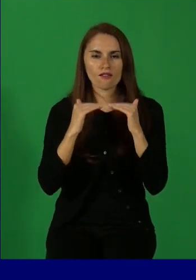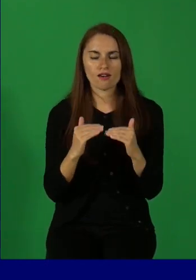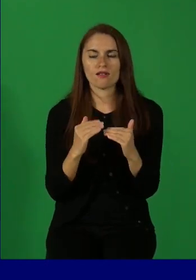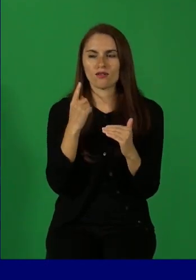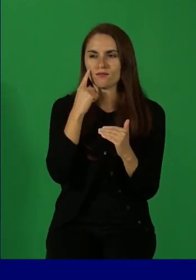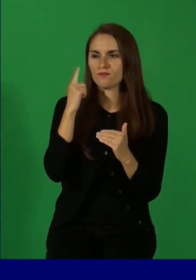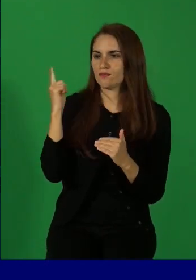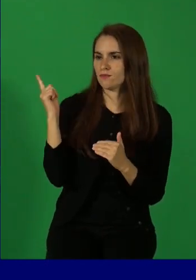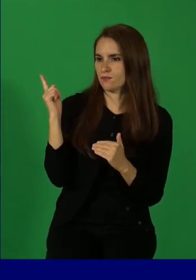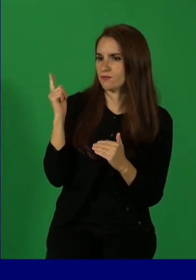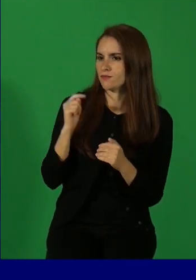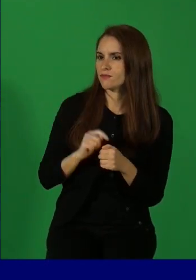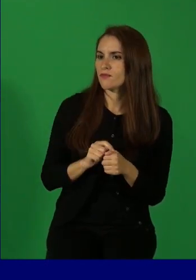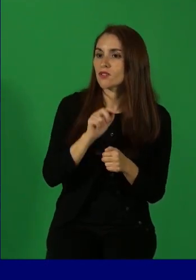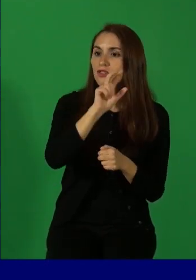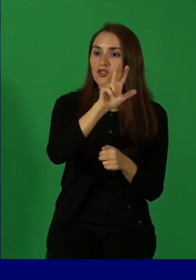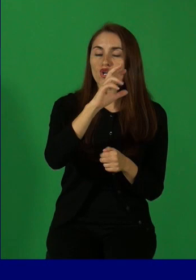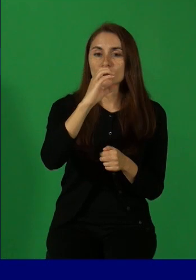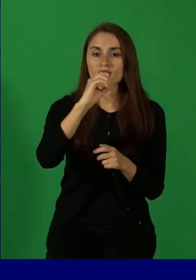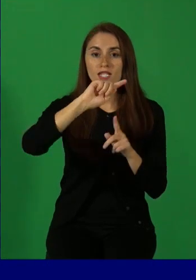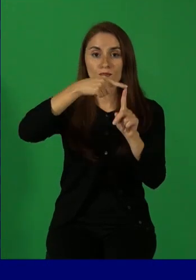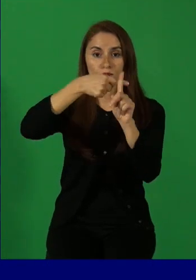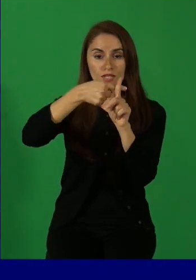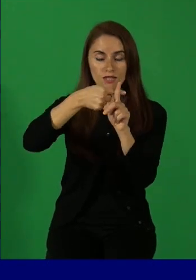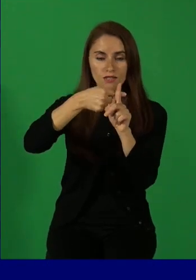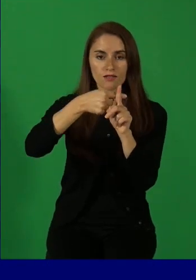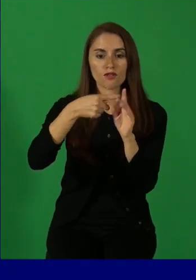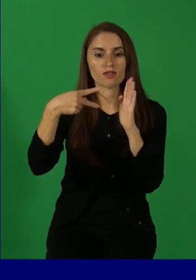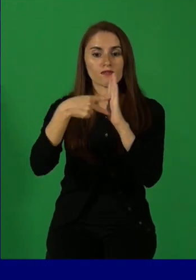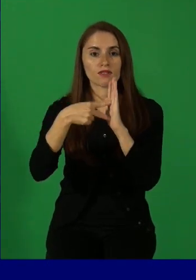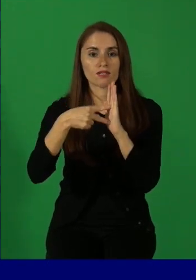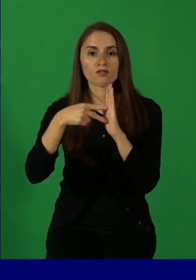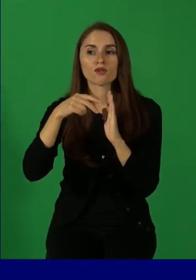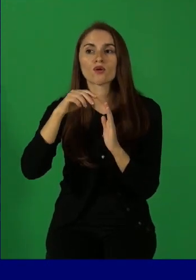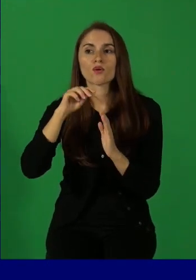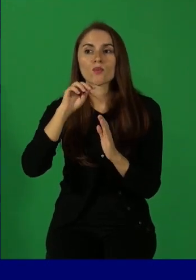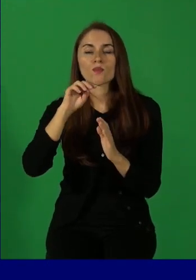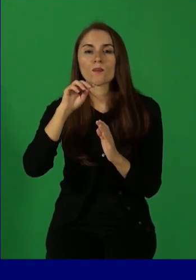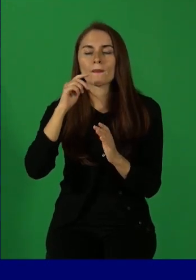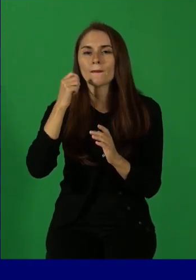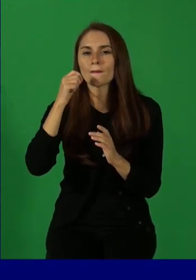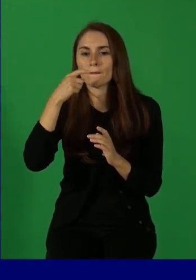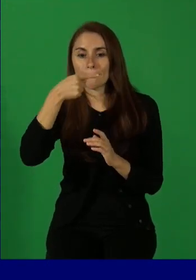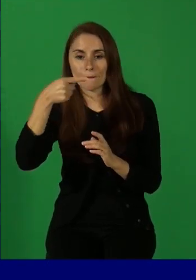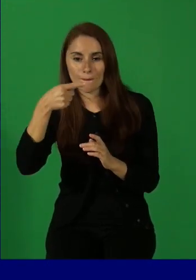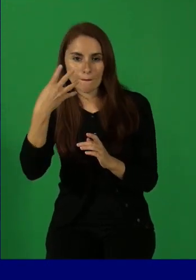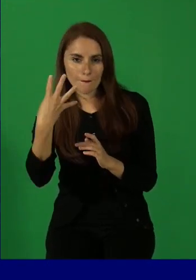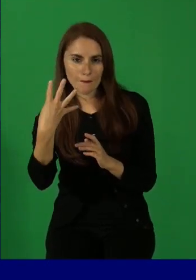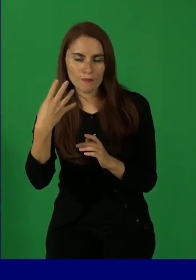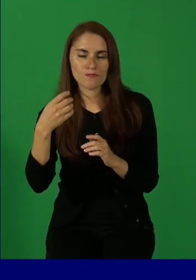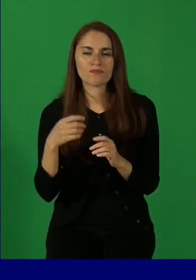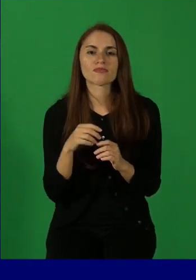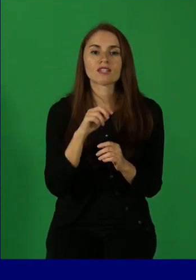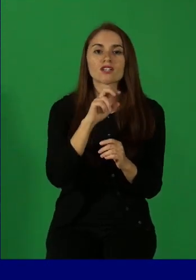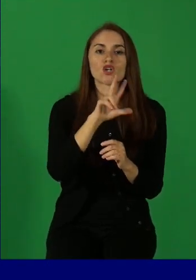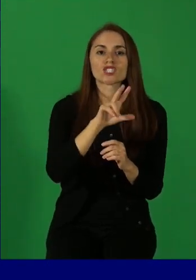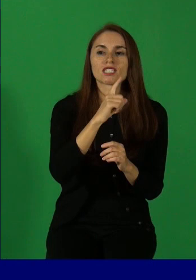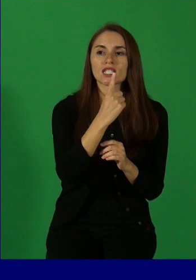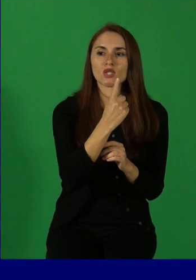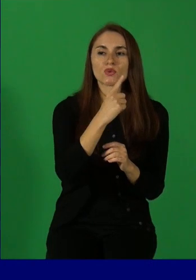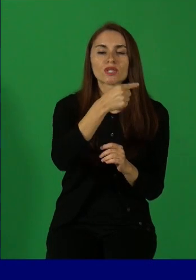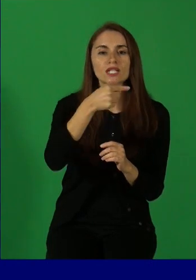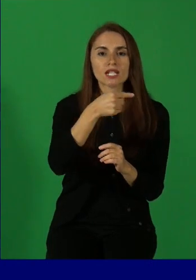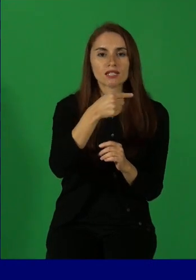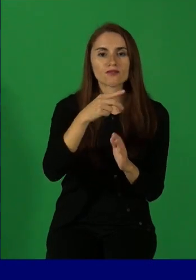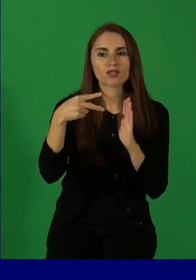dos, tenemos 80 positivo dividido en 4 positivo, en 4 negativo y 81